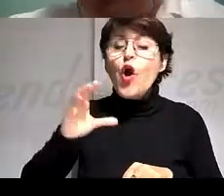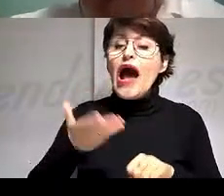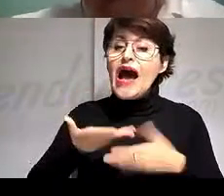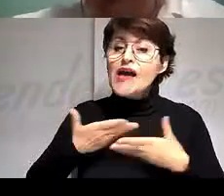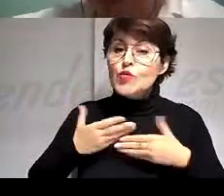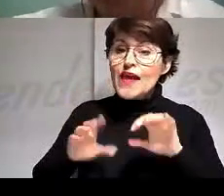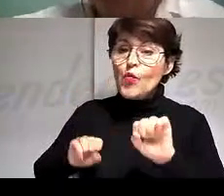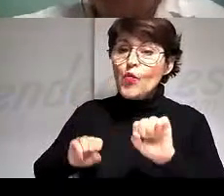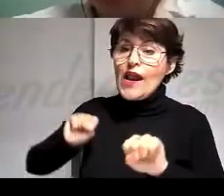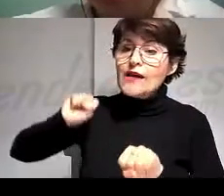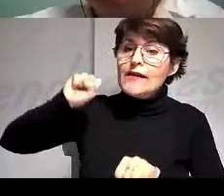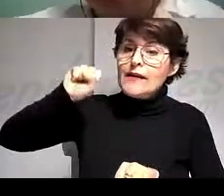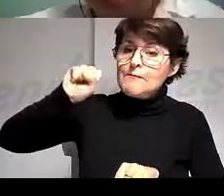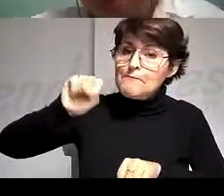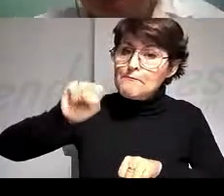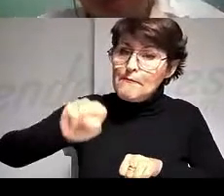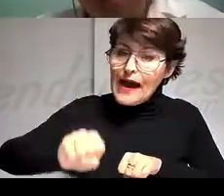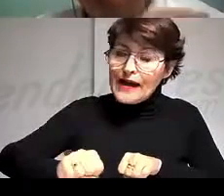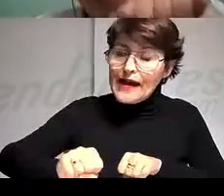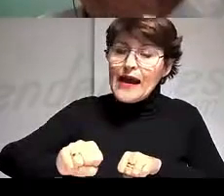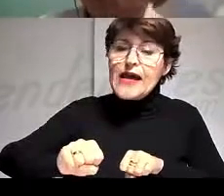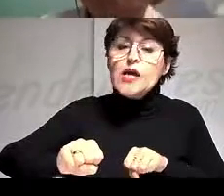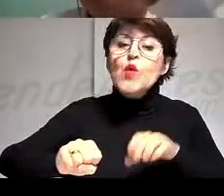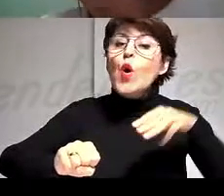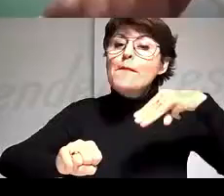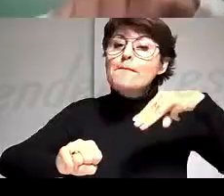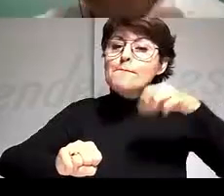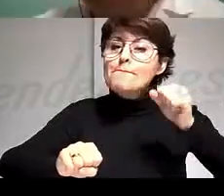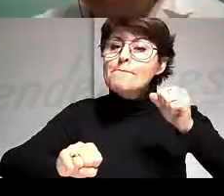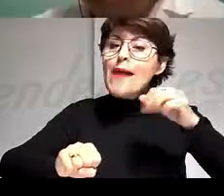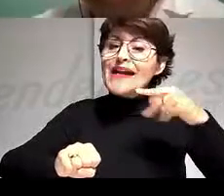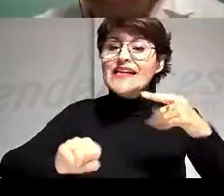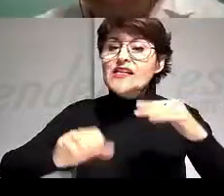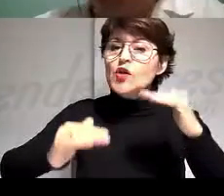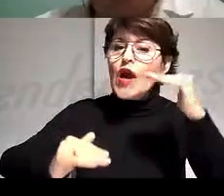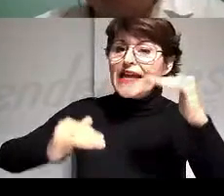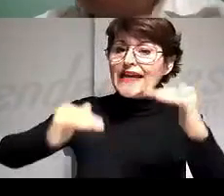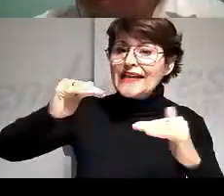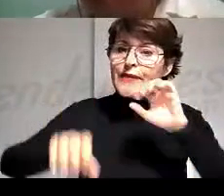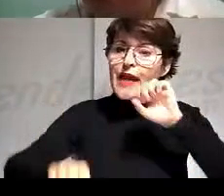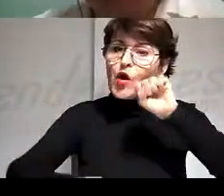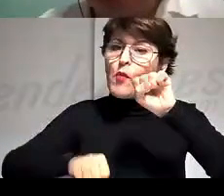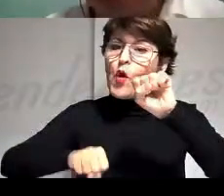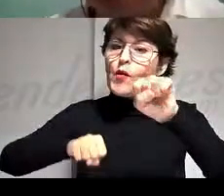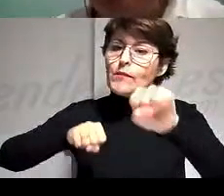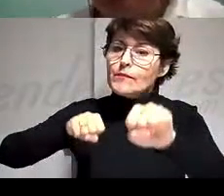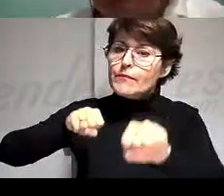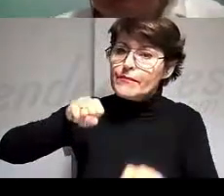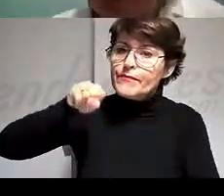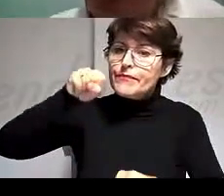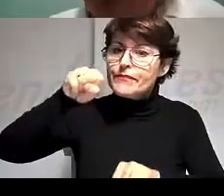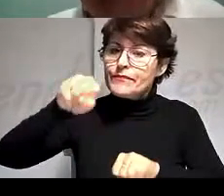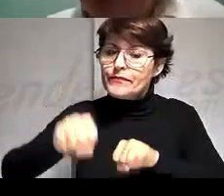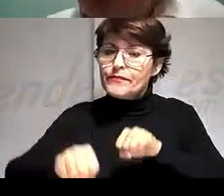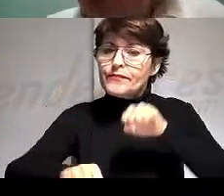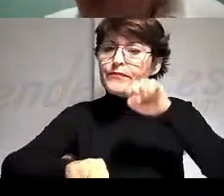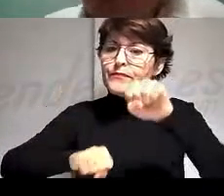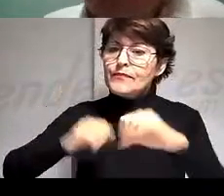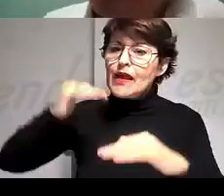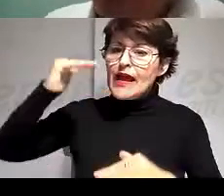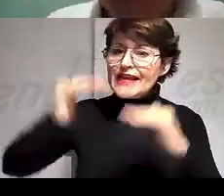pie derecho, el magnesio es el que compensa con el pie izquierdo. Es esencial, los dos son esencial porque la